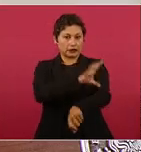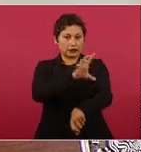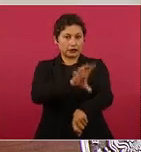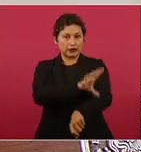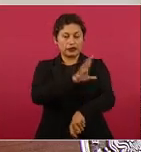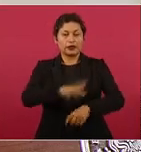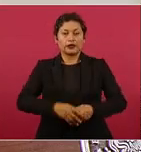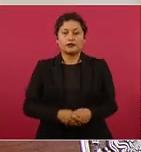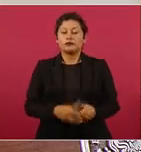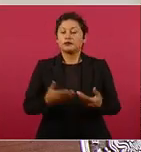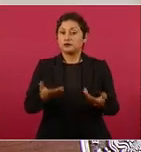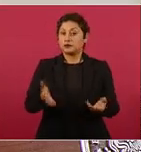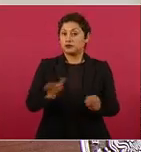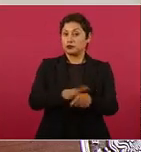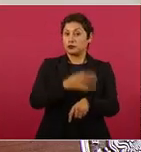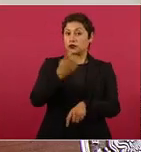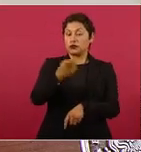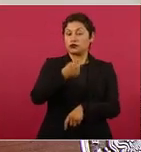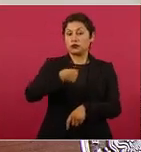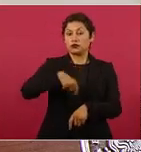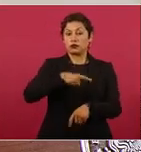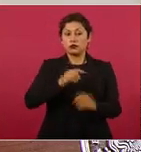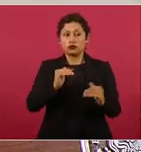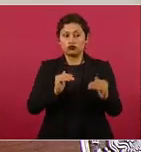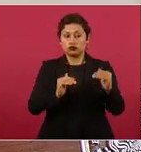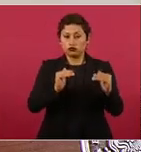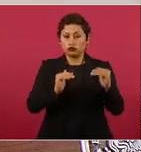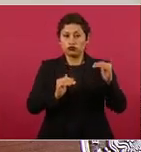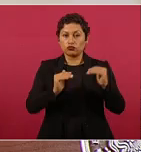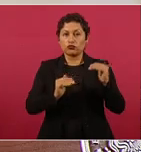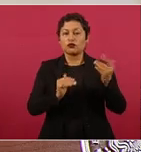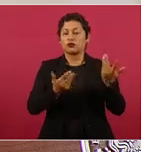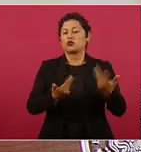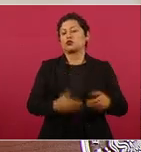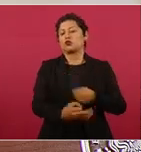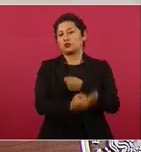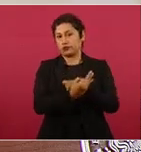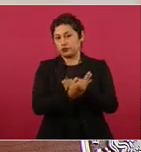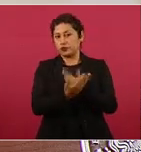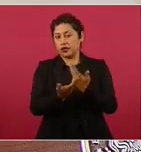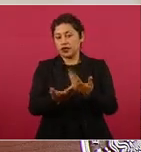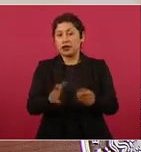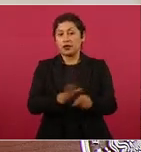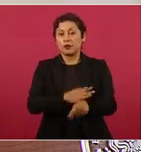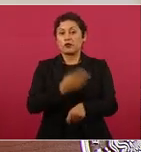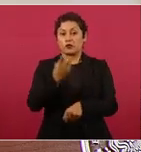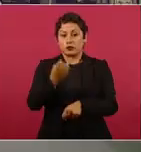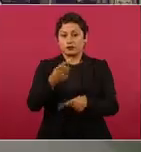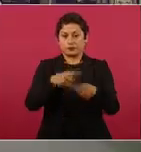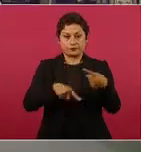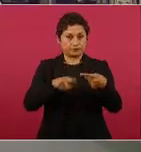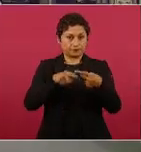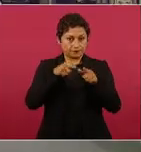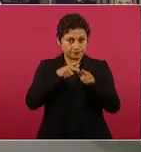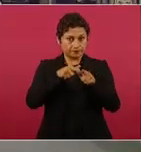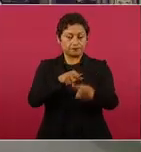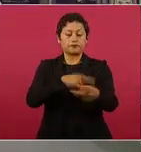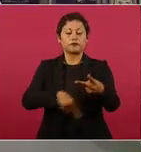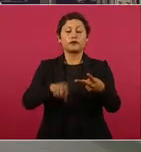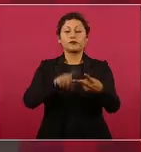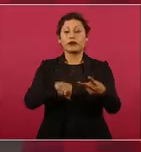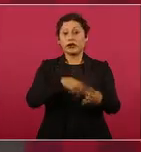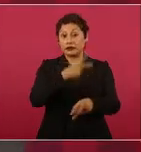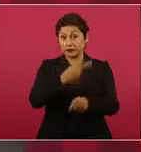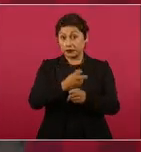a nosotros nos está ayudando mucho eso. Entonces, se mantiene esa política. Lo segundo es una revisión